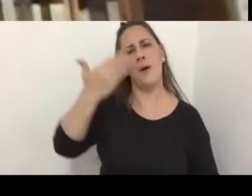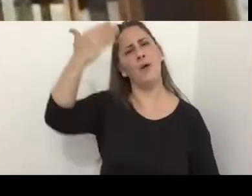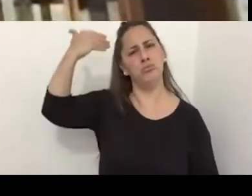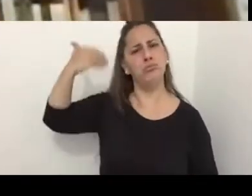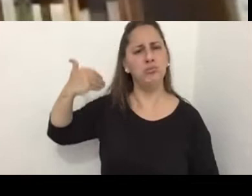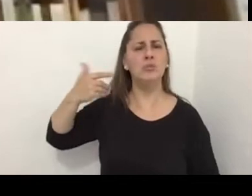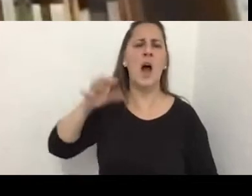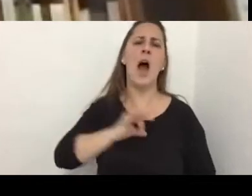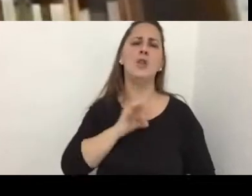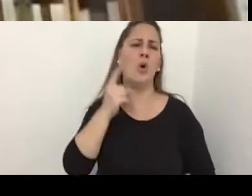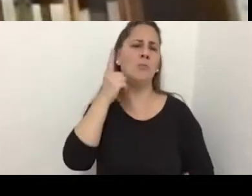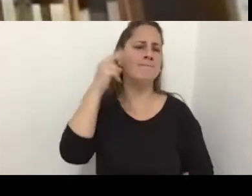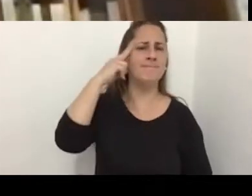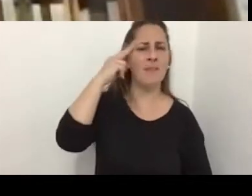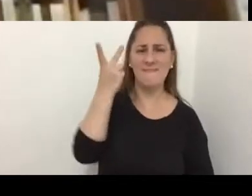los años 20,